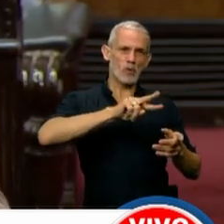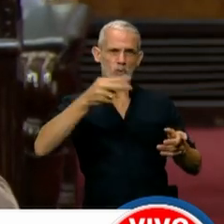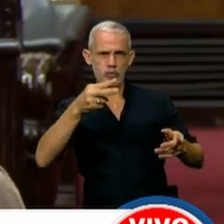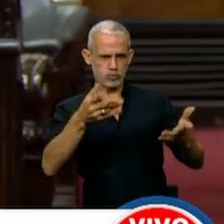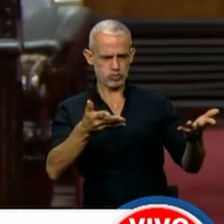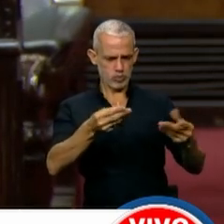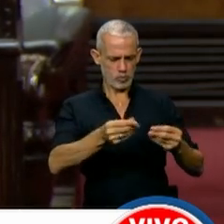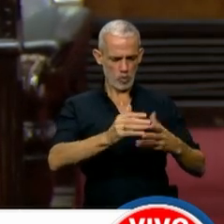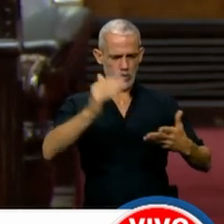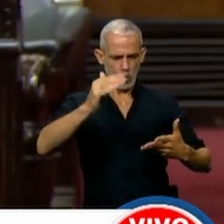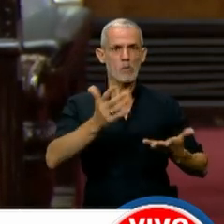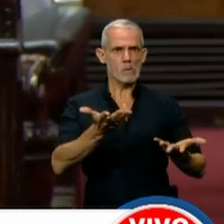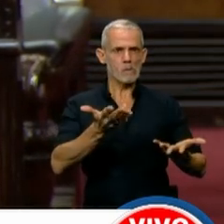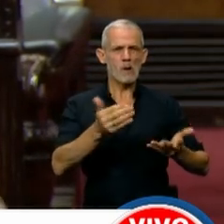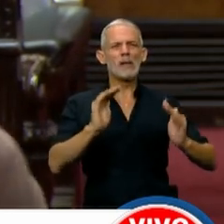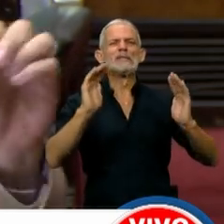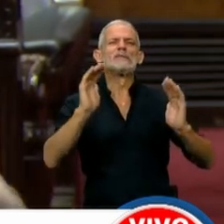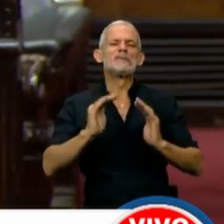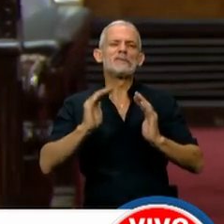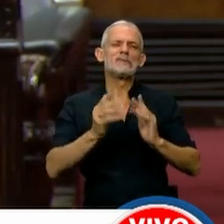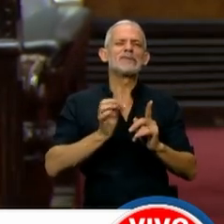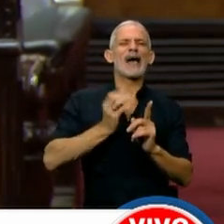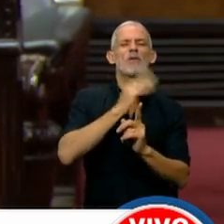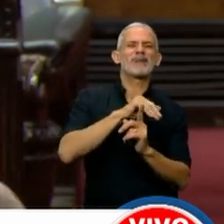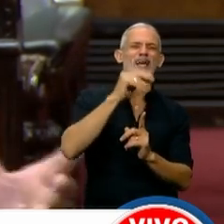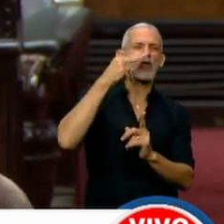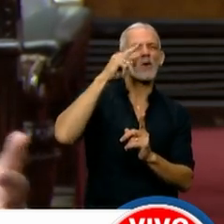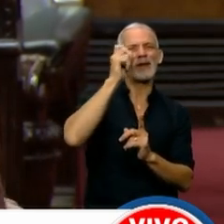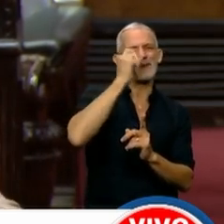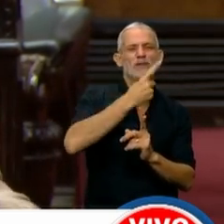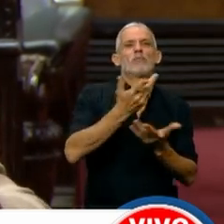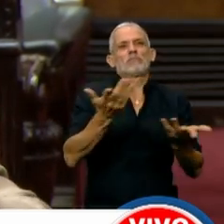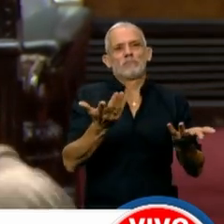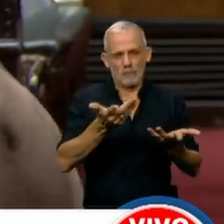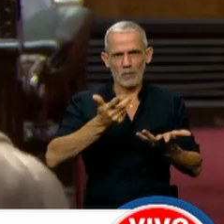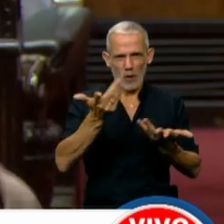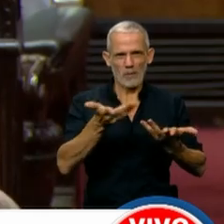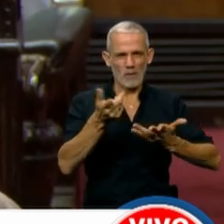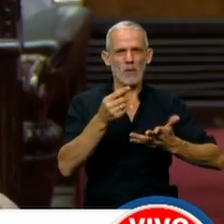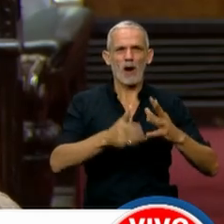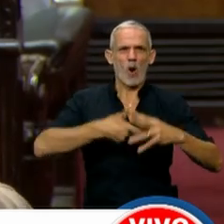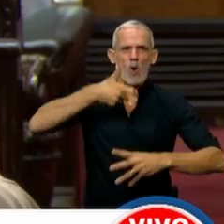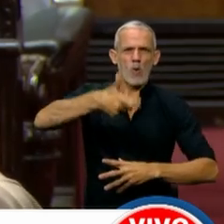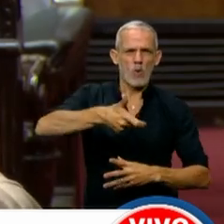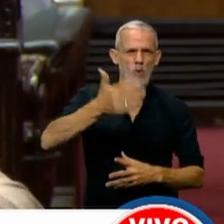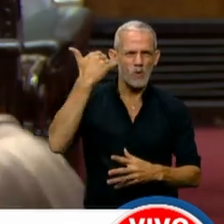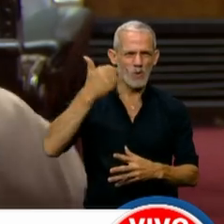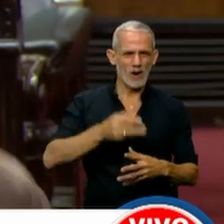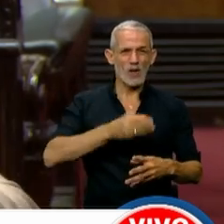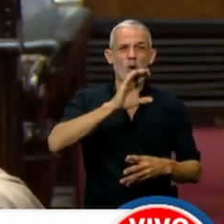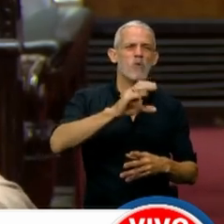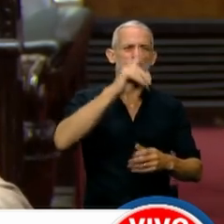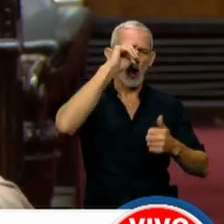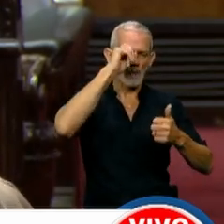ha bajado un poco respecto al del año pasado porque obviamente la enorme inversión en